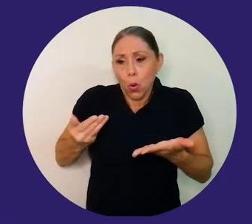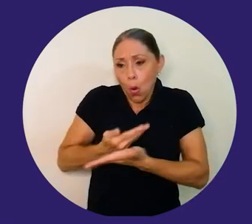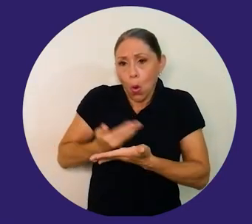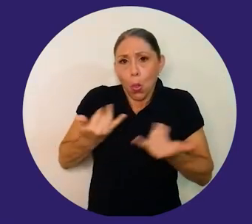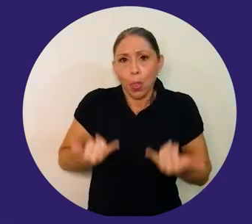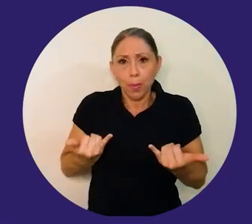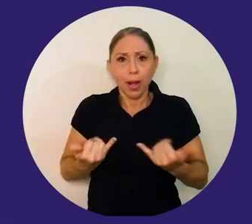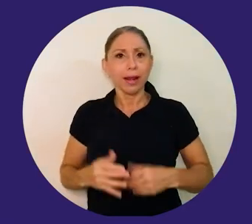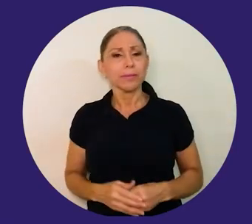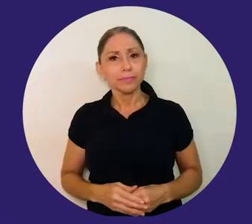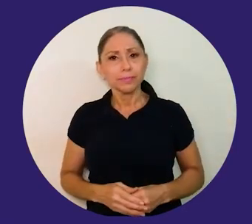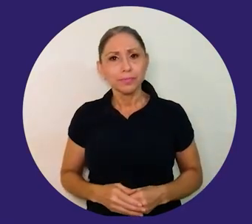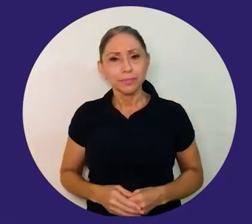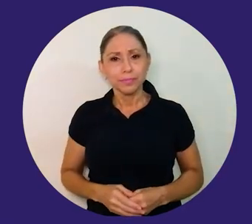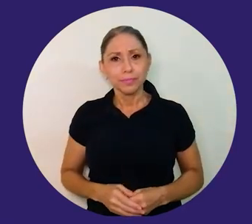Contemporáneo.